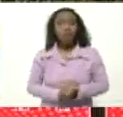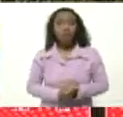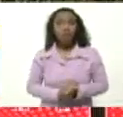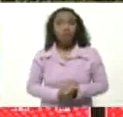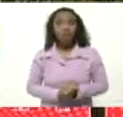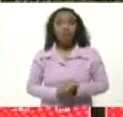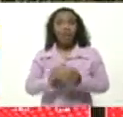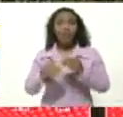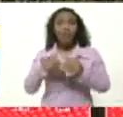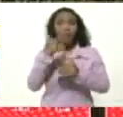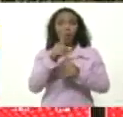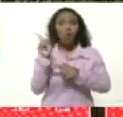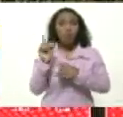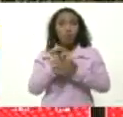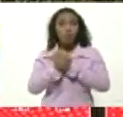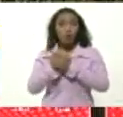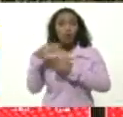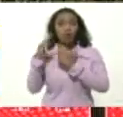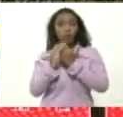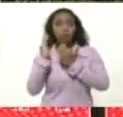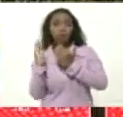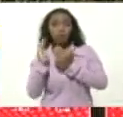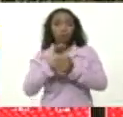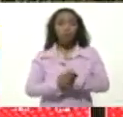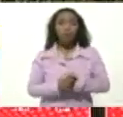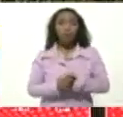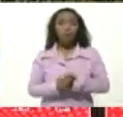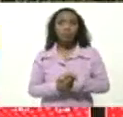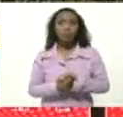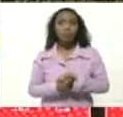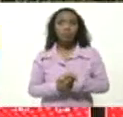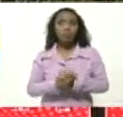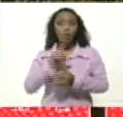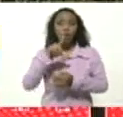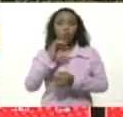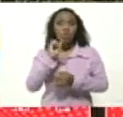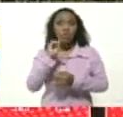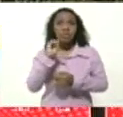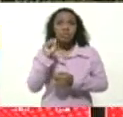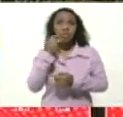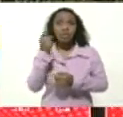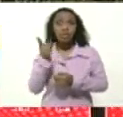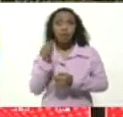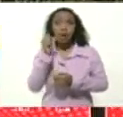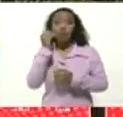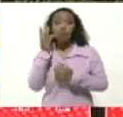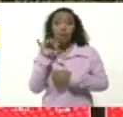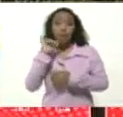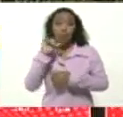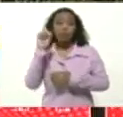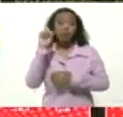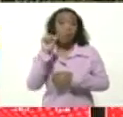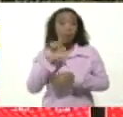Y después salió el compañero que estaba al lado de ella, Luis Carlos, y dijo, y tenemos buenas noticias